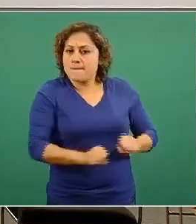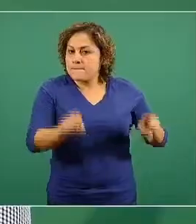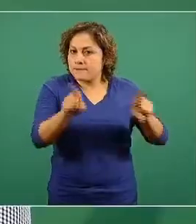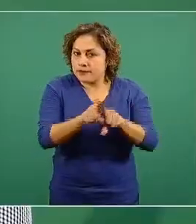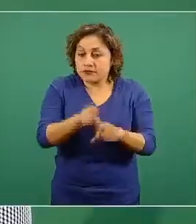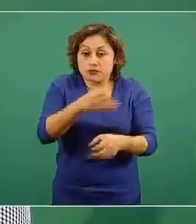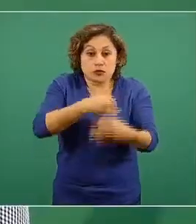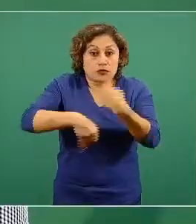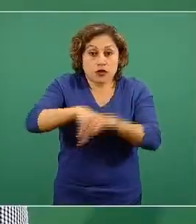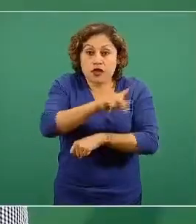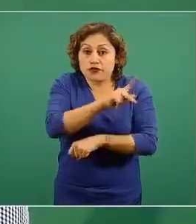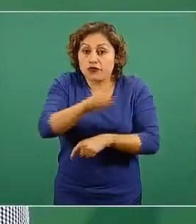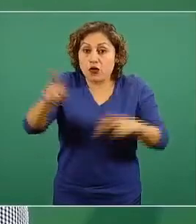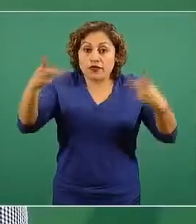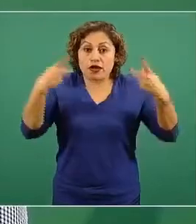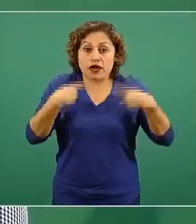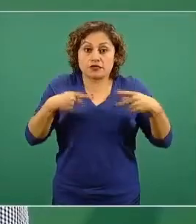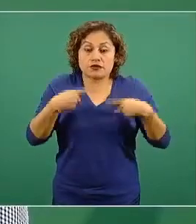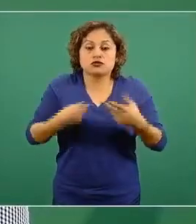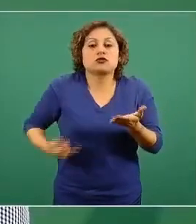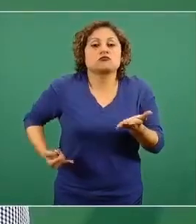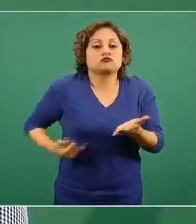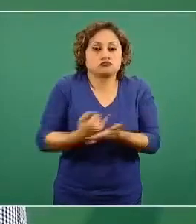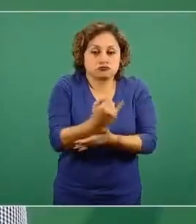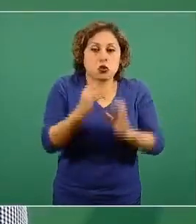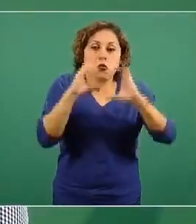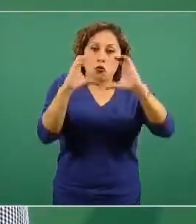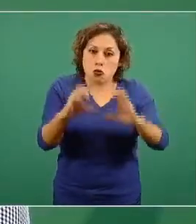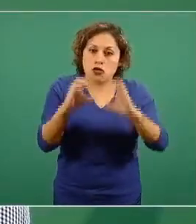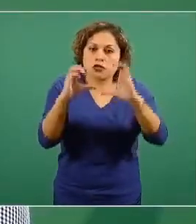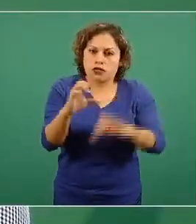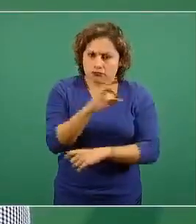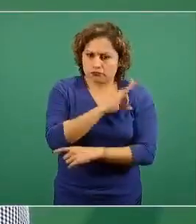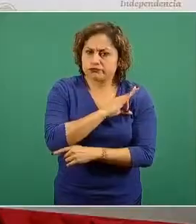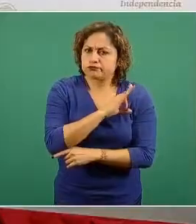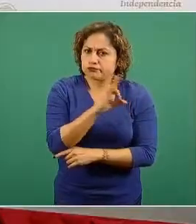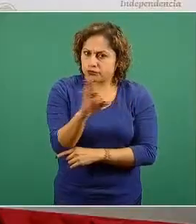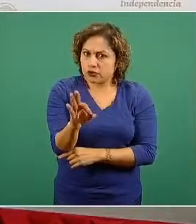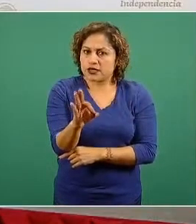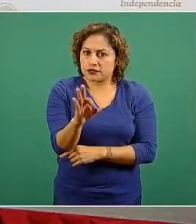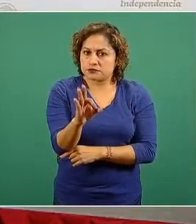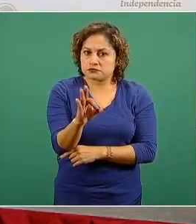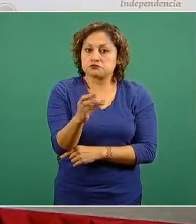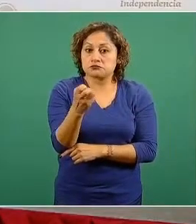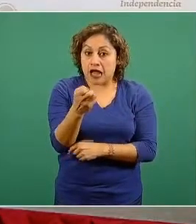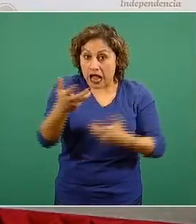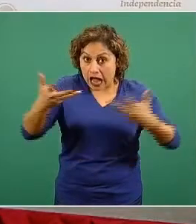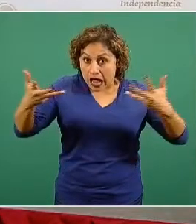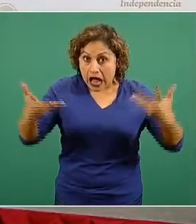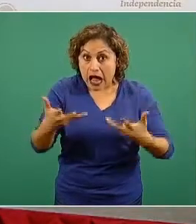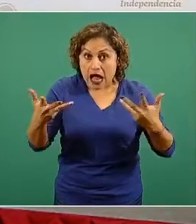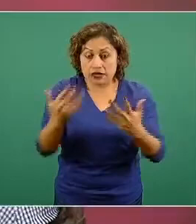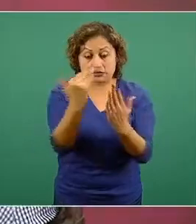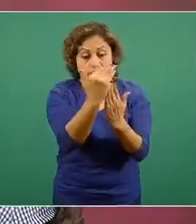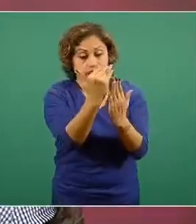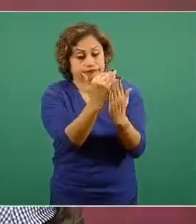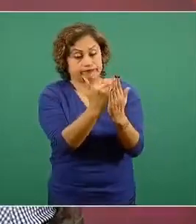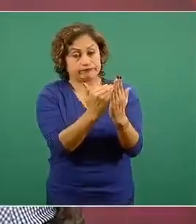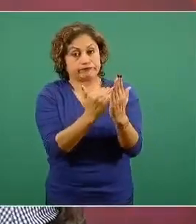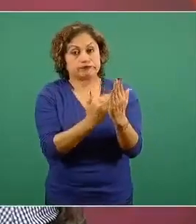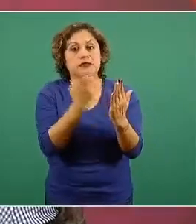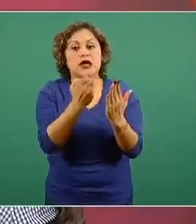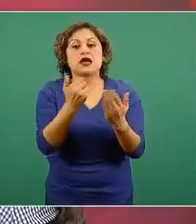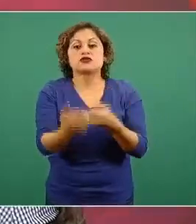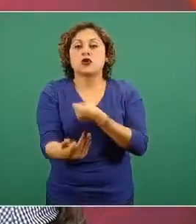los días podemos tomar la decisión de ponerlas en práctica, porque estas van a evitar el contagio de esta o de cualquier otra